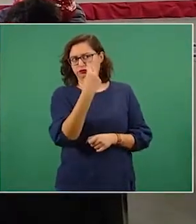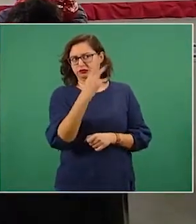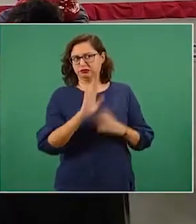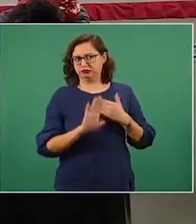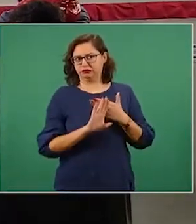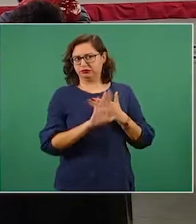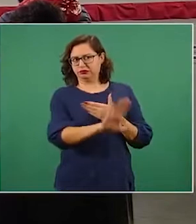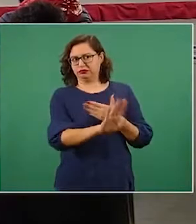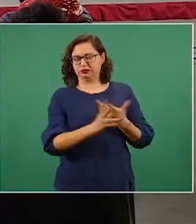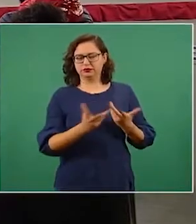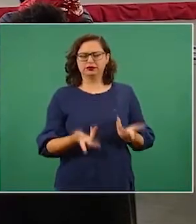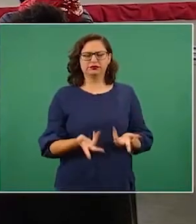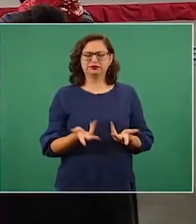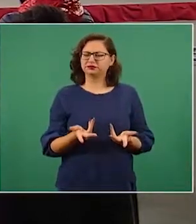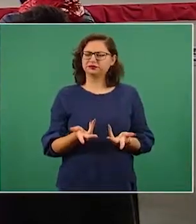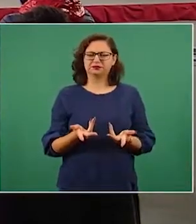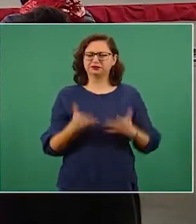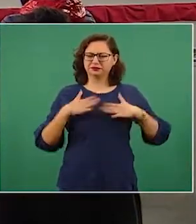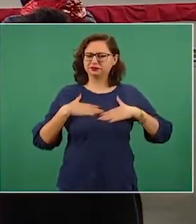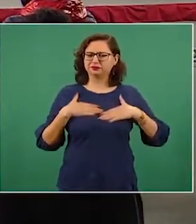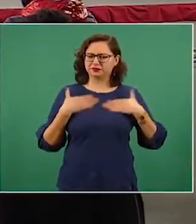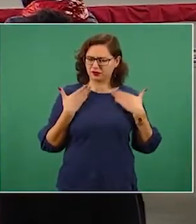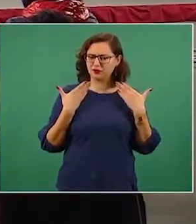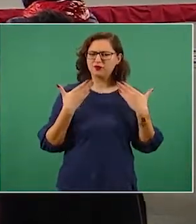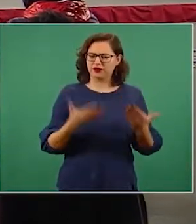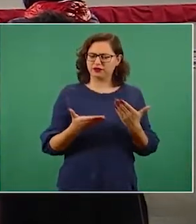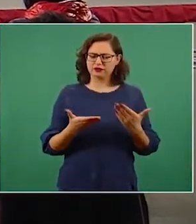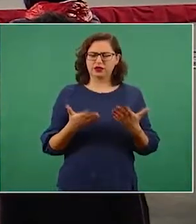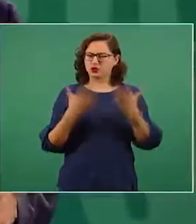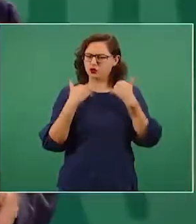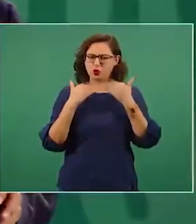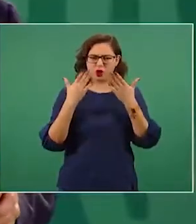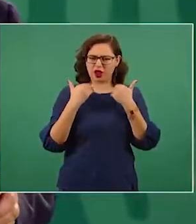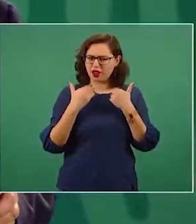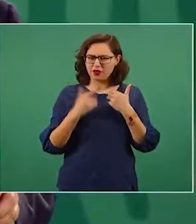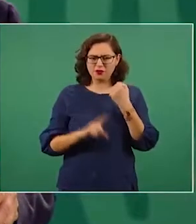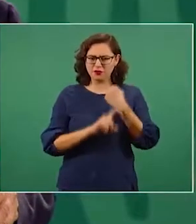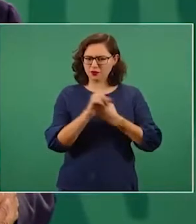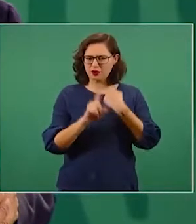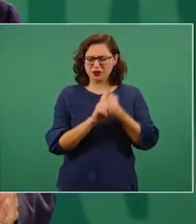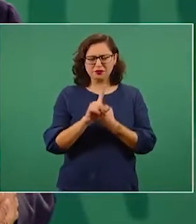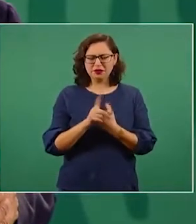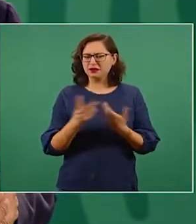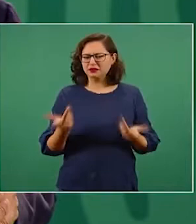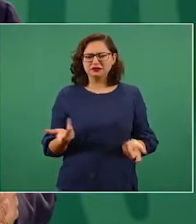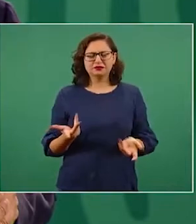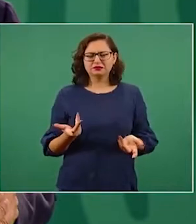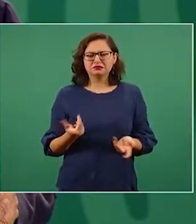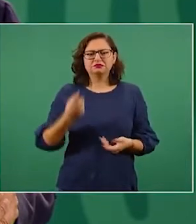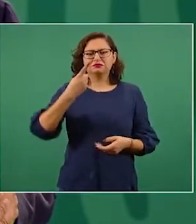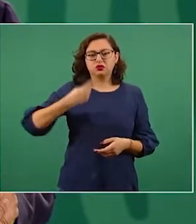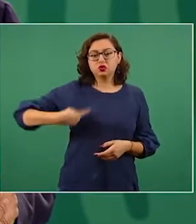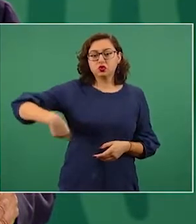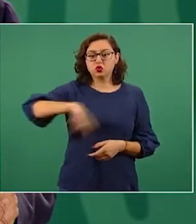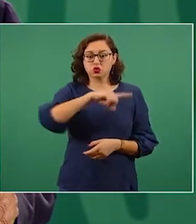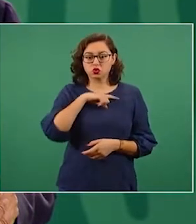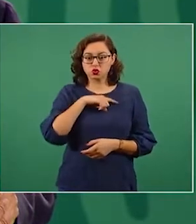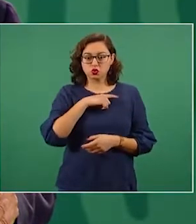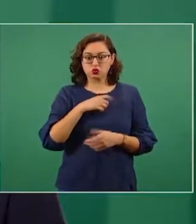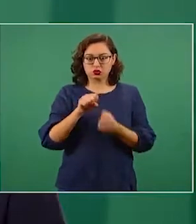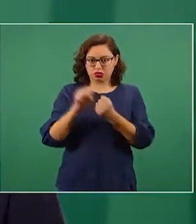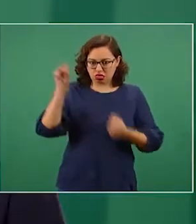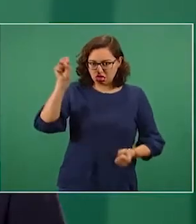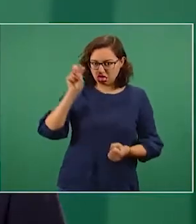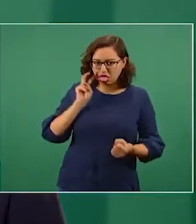decirles que tengan confianza, nosotros no vamos nunca a llevar a